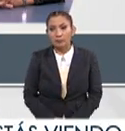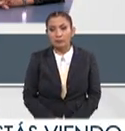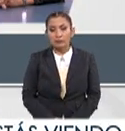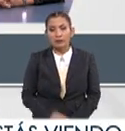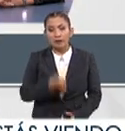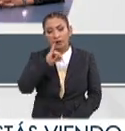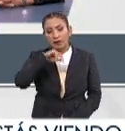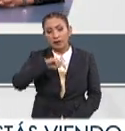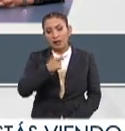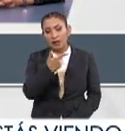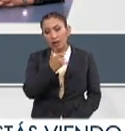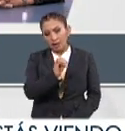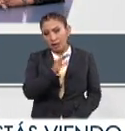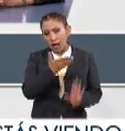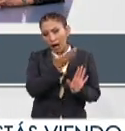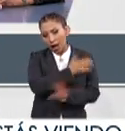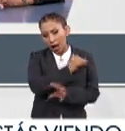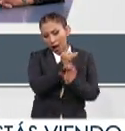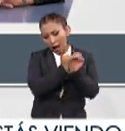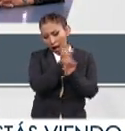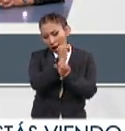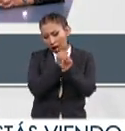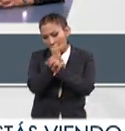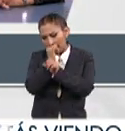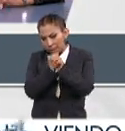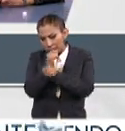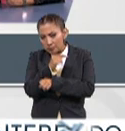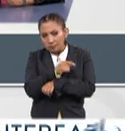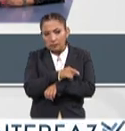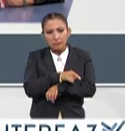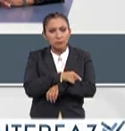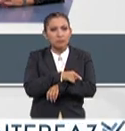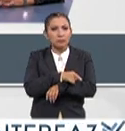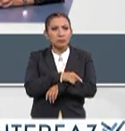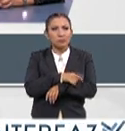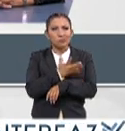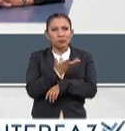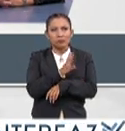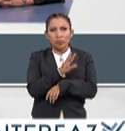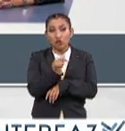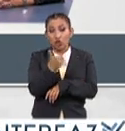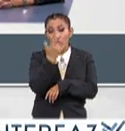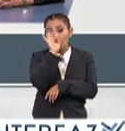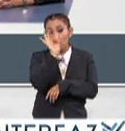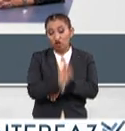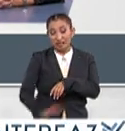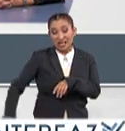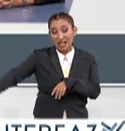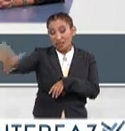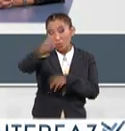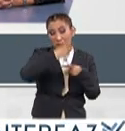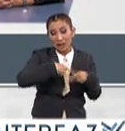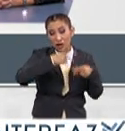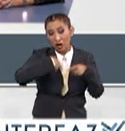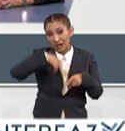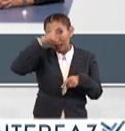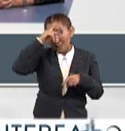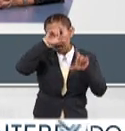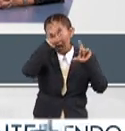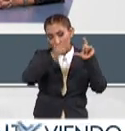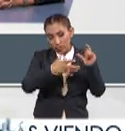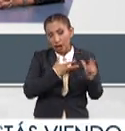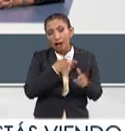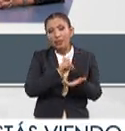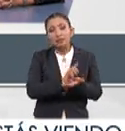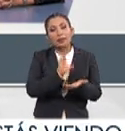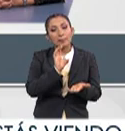Sí, INEGI ha hecho un importante trabajo. Más del 12% de la población nacional